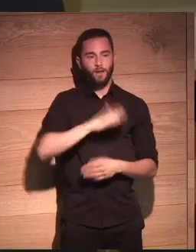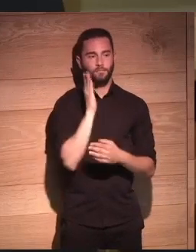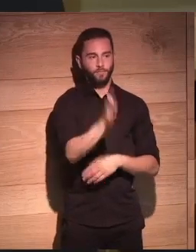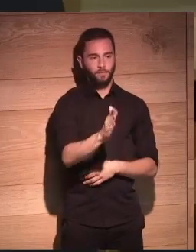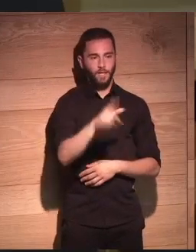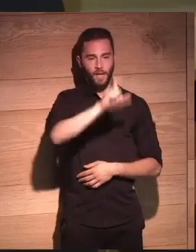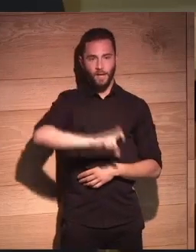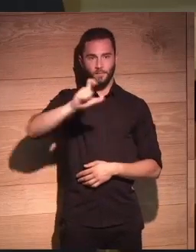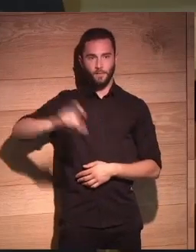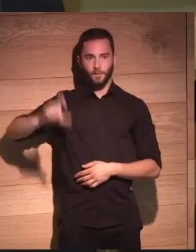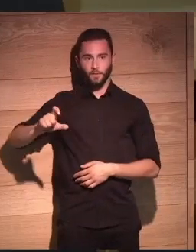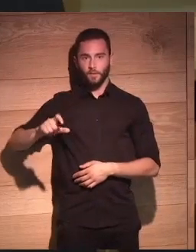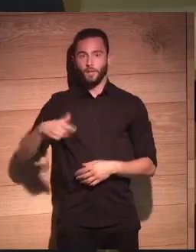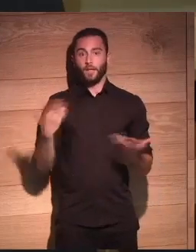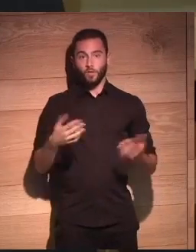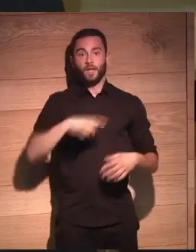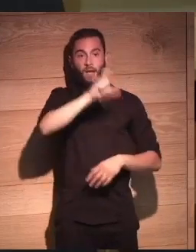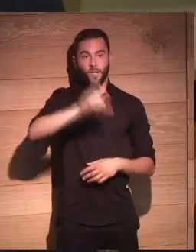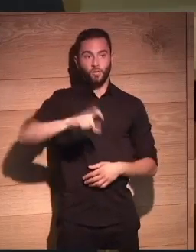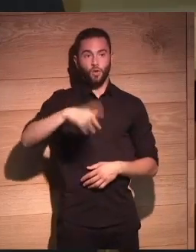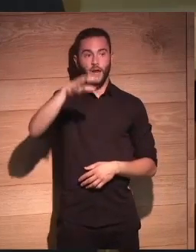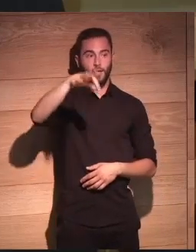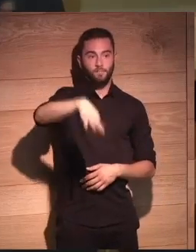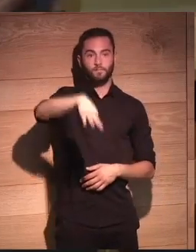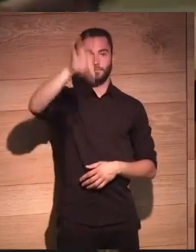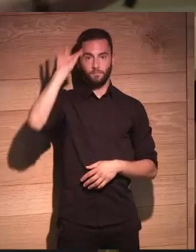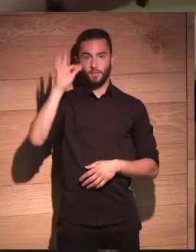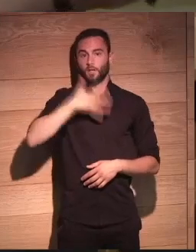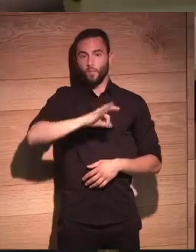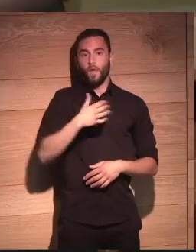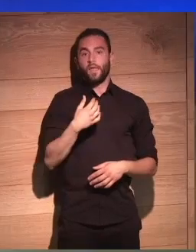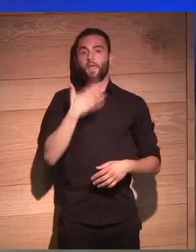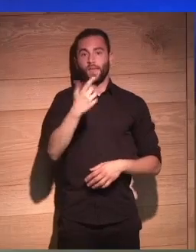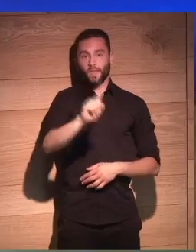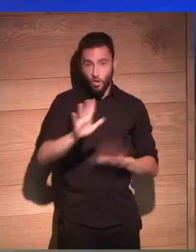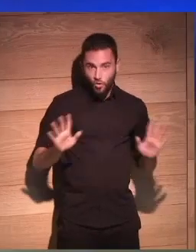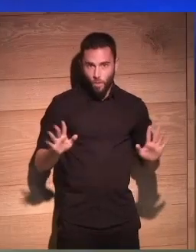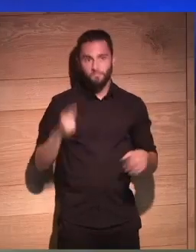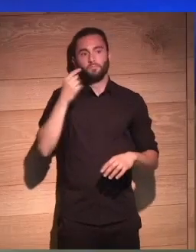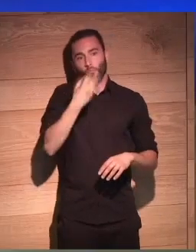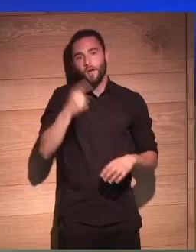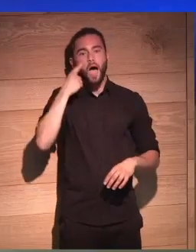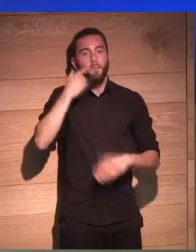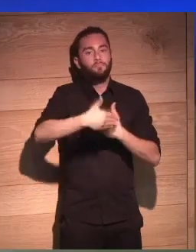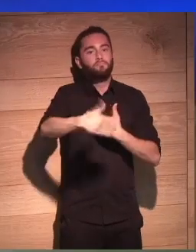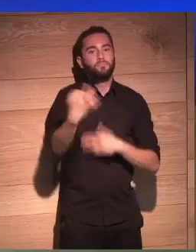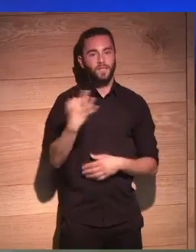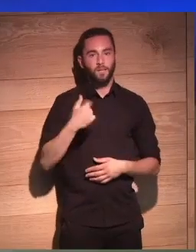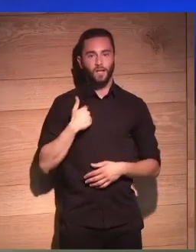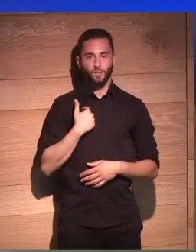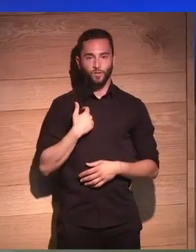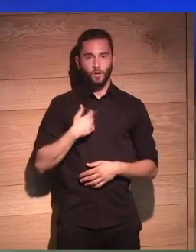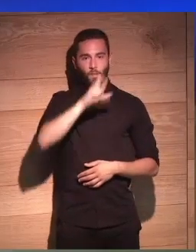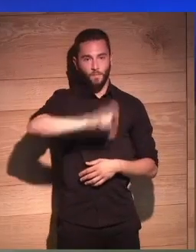opción en el futuro de no envejecer si no quieren. Bueno, vamos a ver. Vamos a ver qué pasa. Yo he hablado con mucha